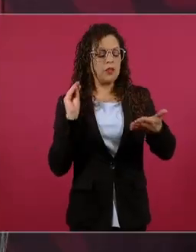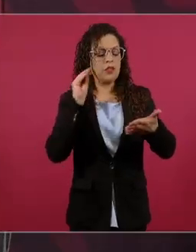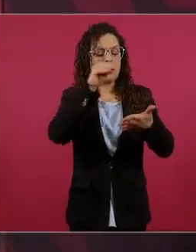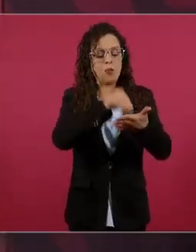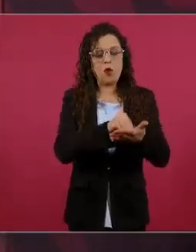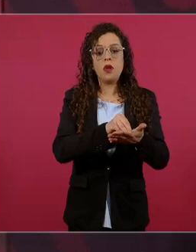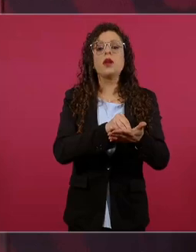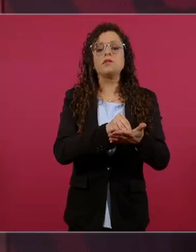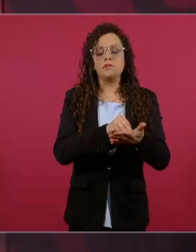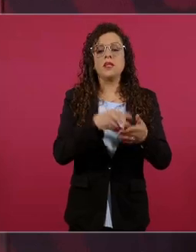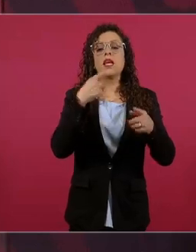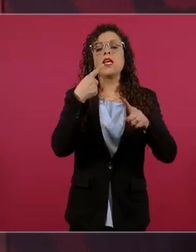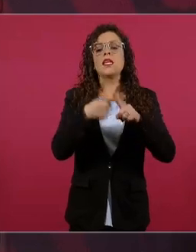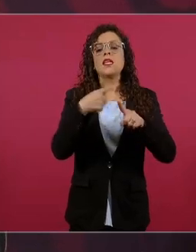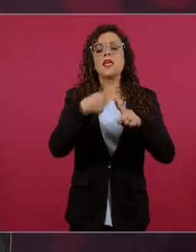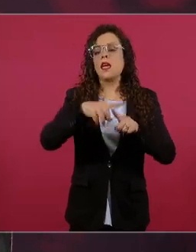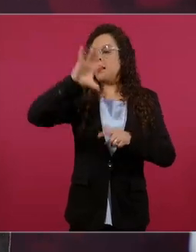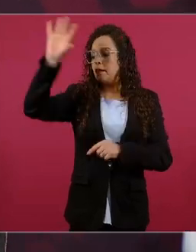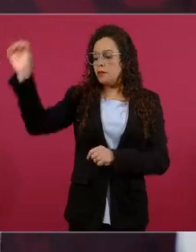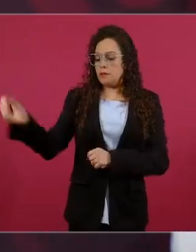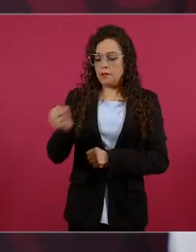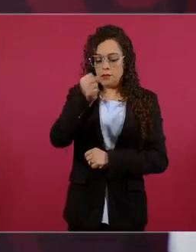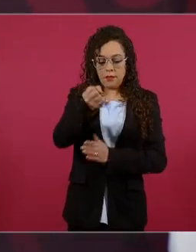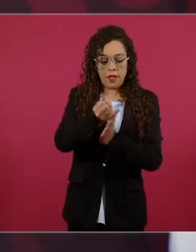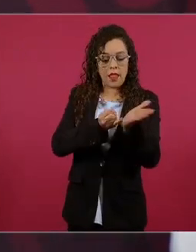magistrados, a los ministros, para que esto no suceda.